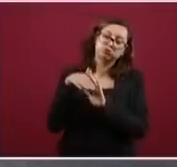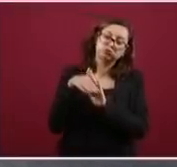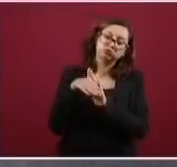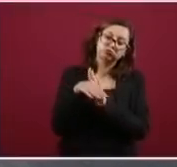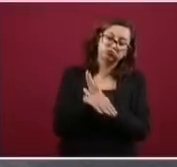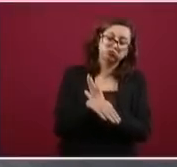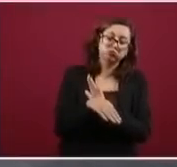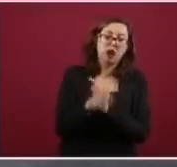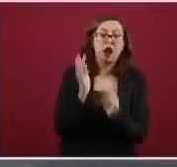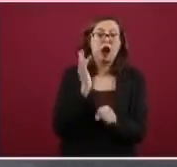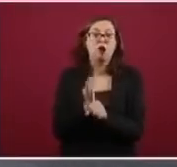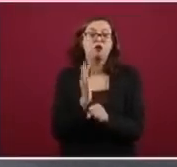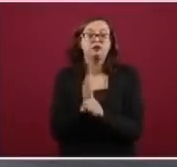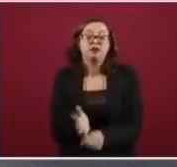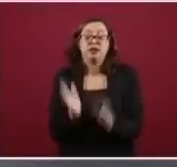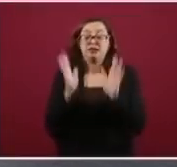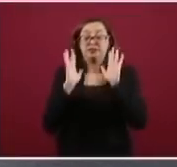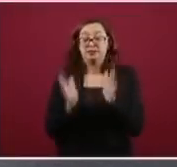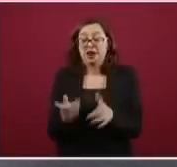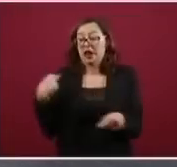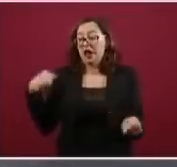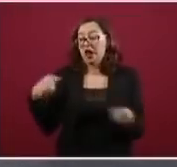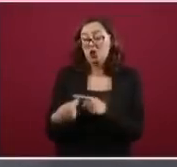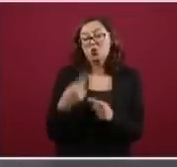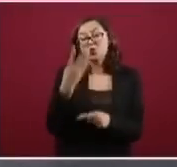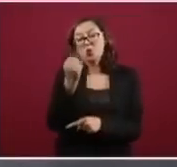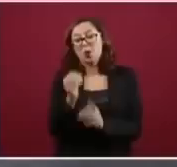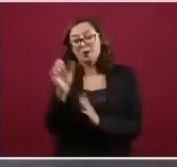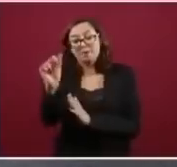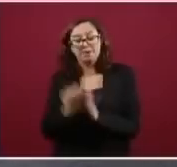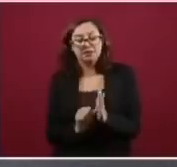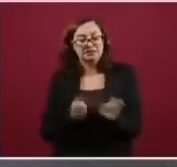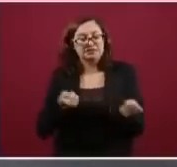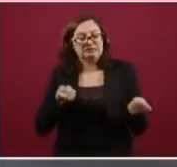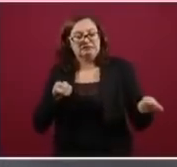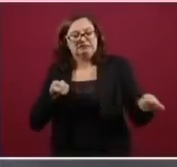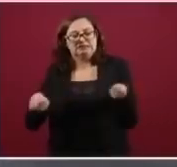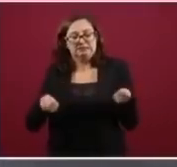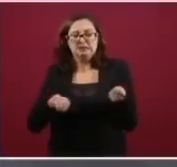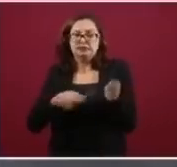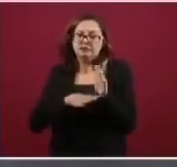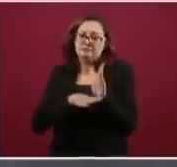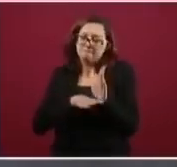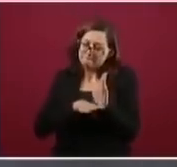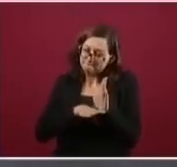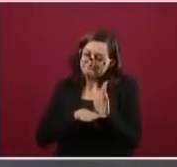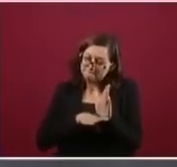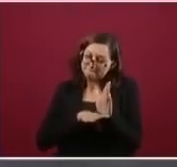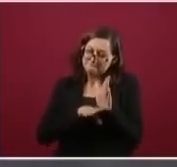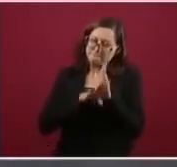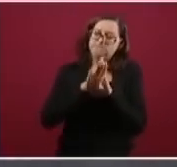ya se logró en nueve meses en 14 años